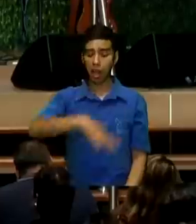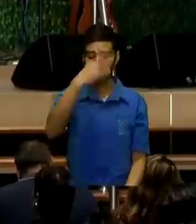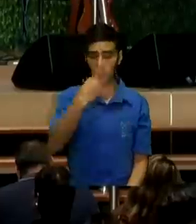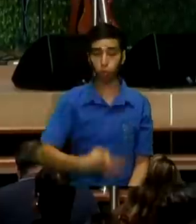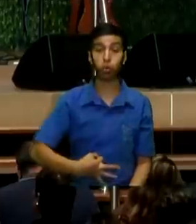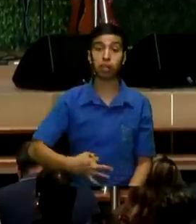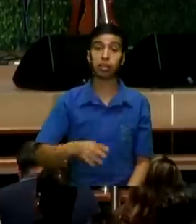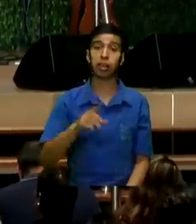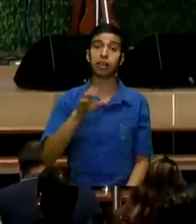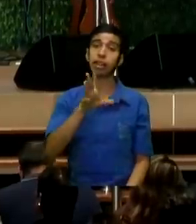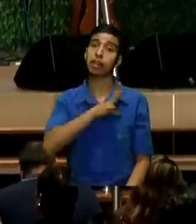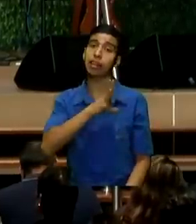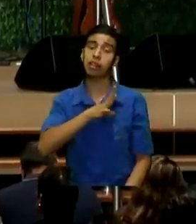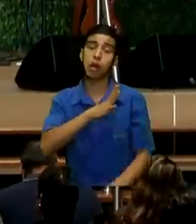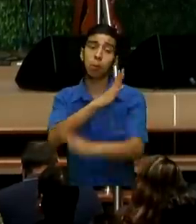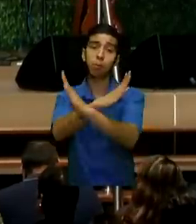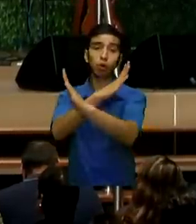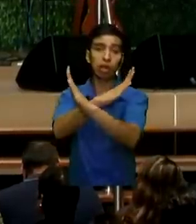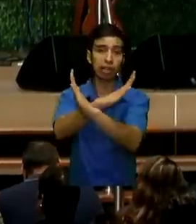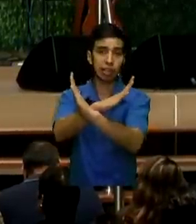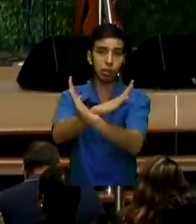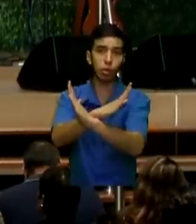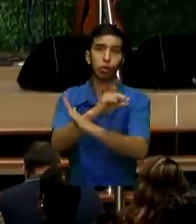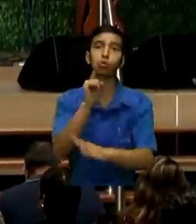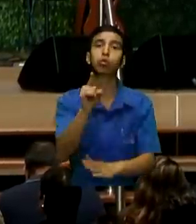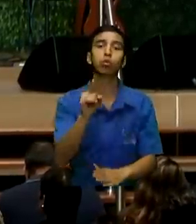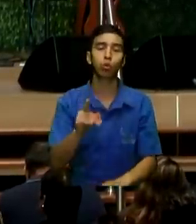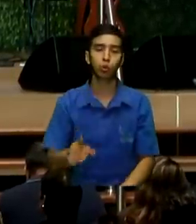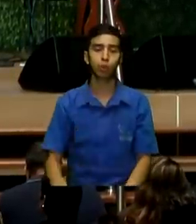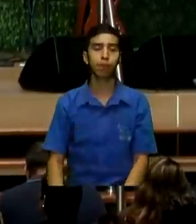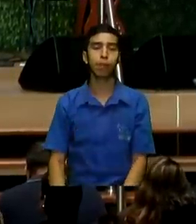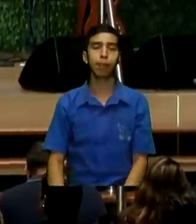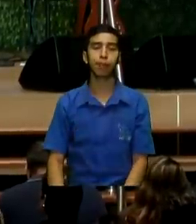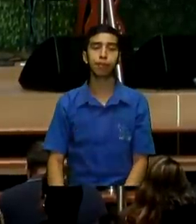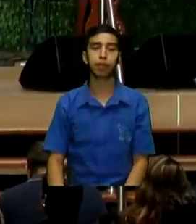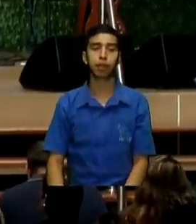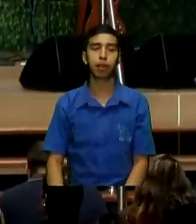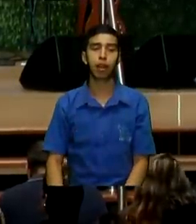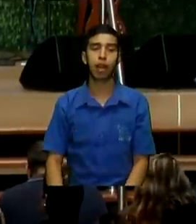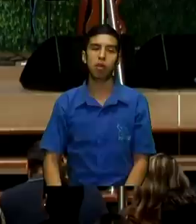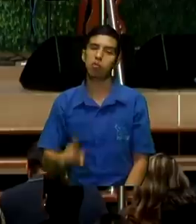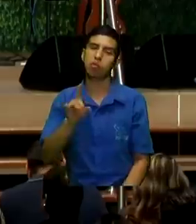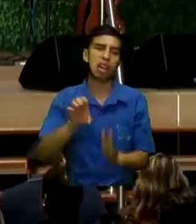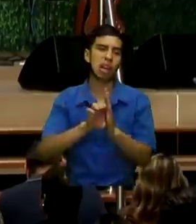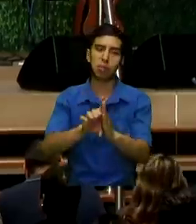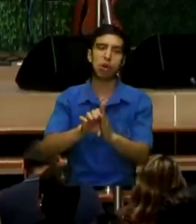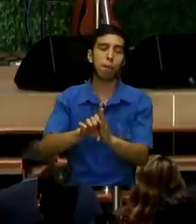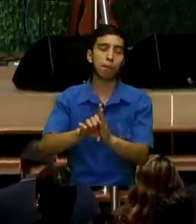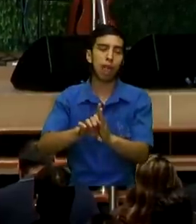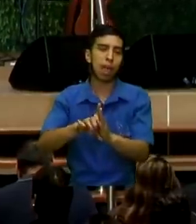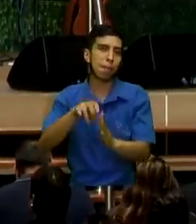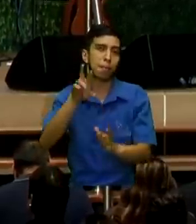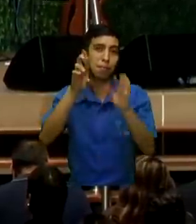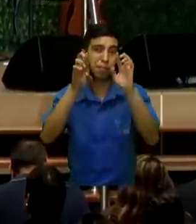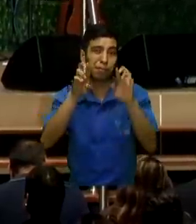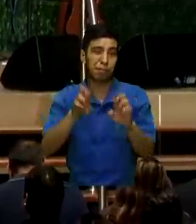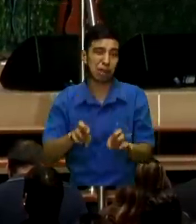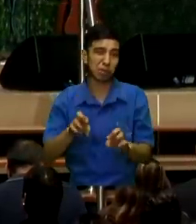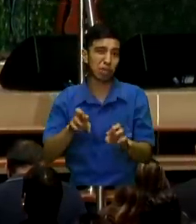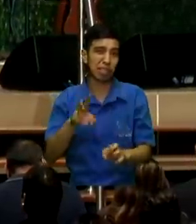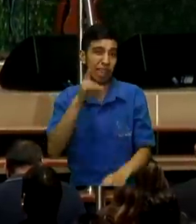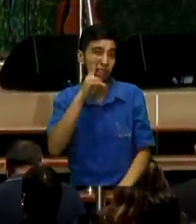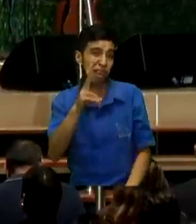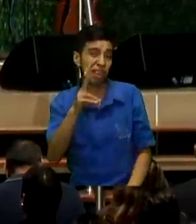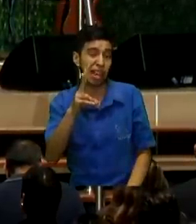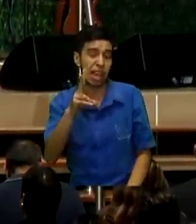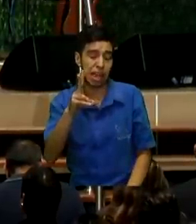que nada salga. Pero si eres débil con cuestiones de pornografía y te vas a ver películas que exhiben desnudos,